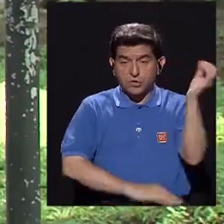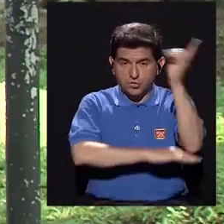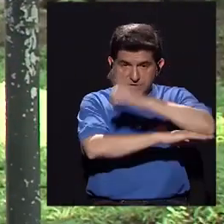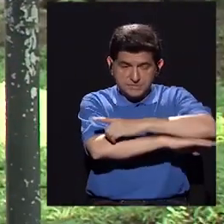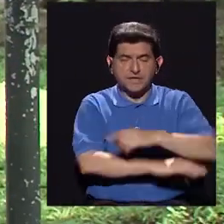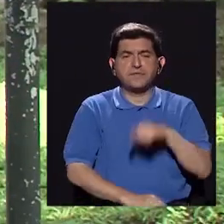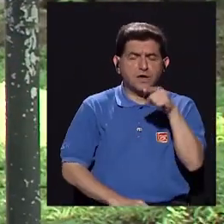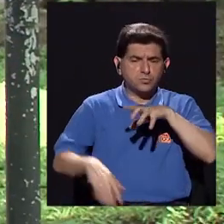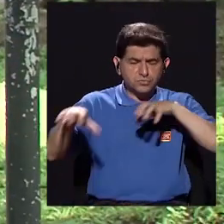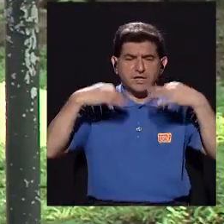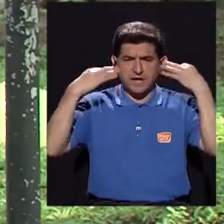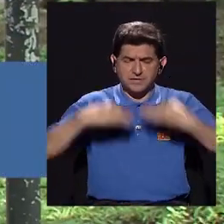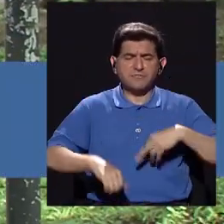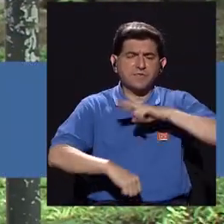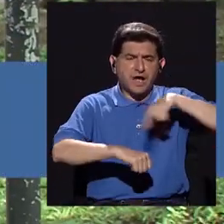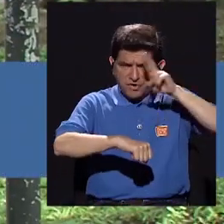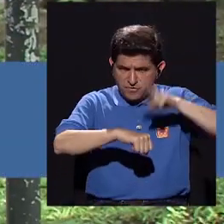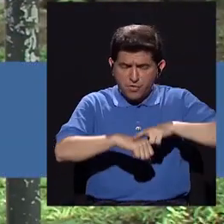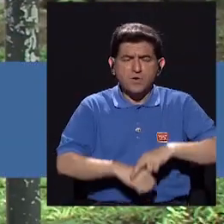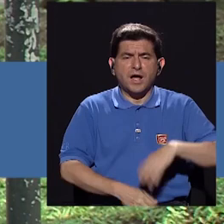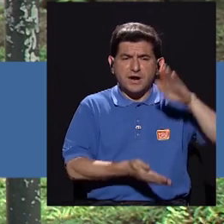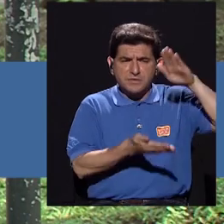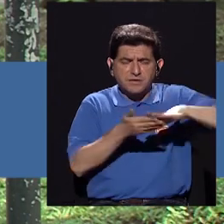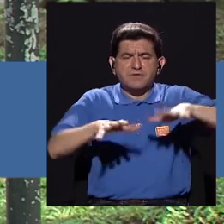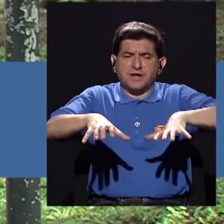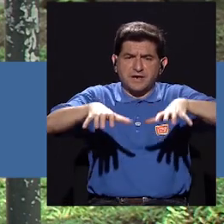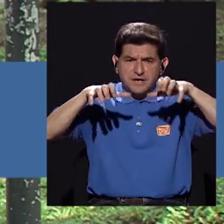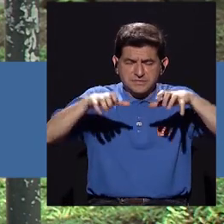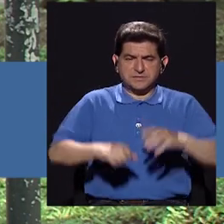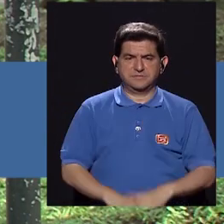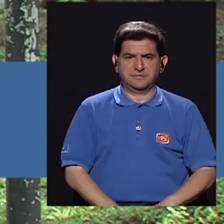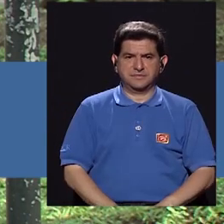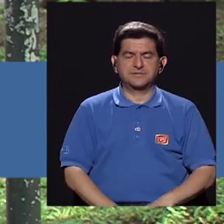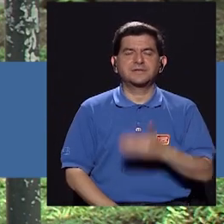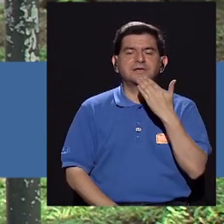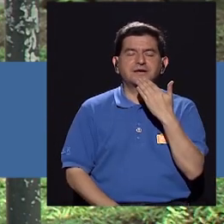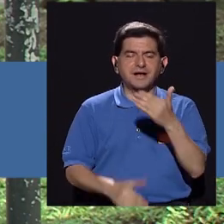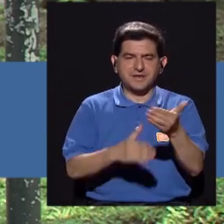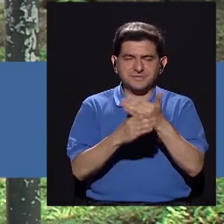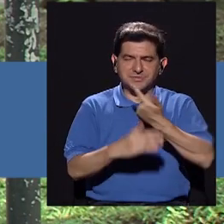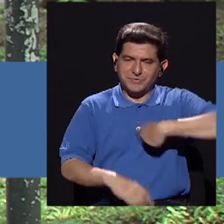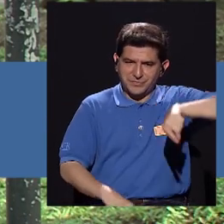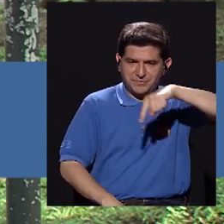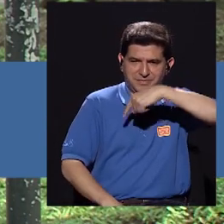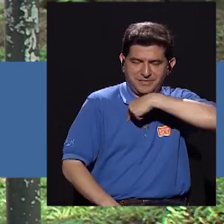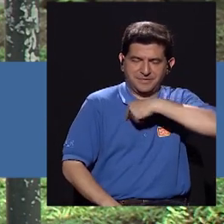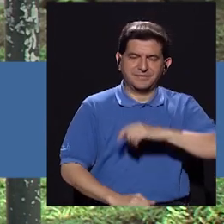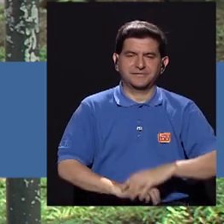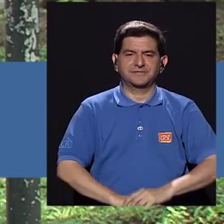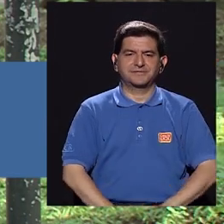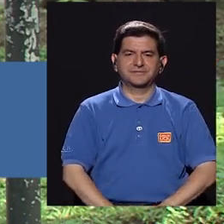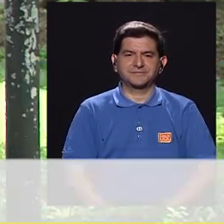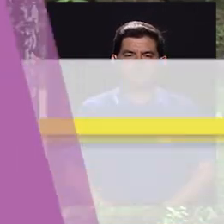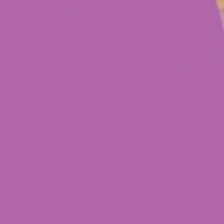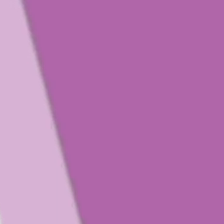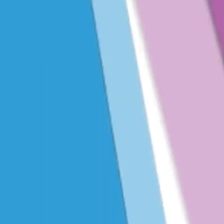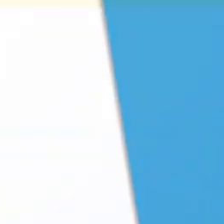Nuestro consejo del día de hoy es que haga actividad física regularmente para bajar los niveles de estrés. Gracias por compartir con nosotros.